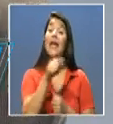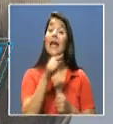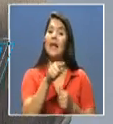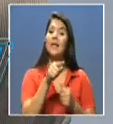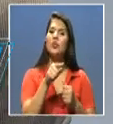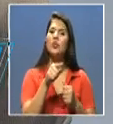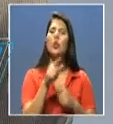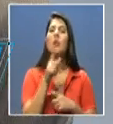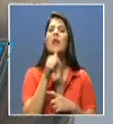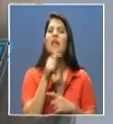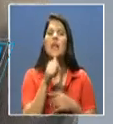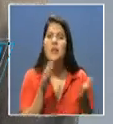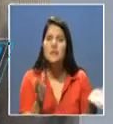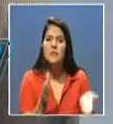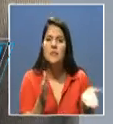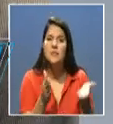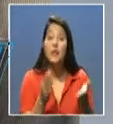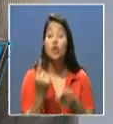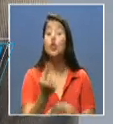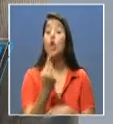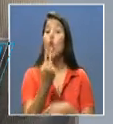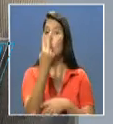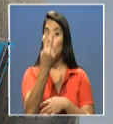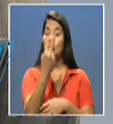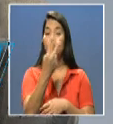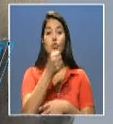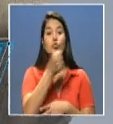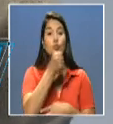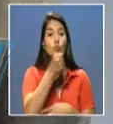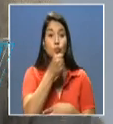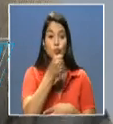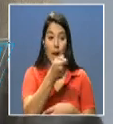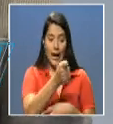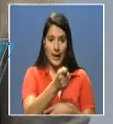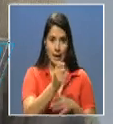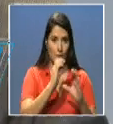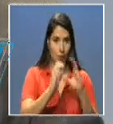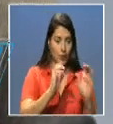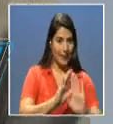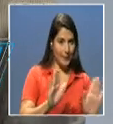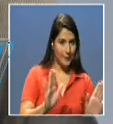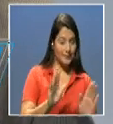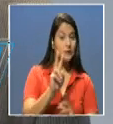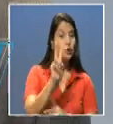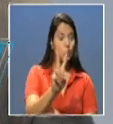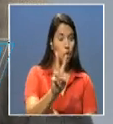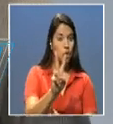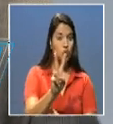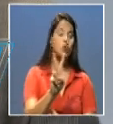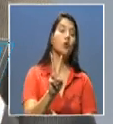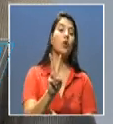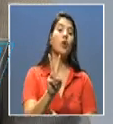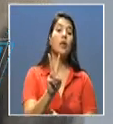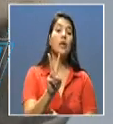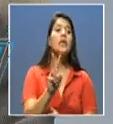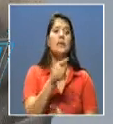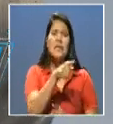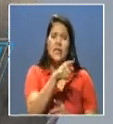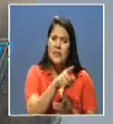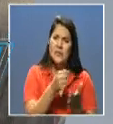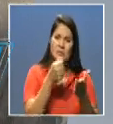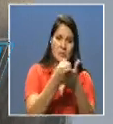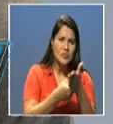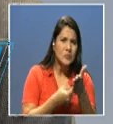fue impulsado solo por 2 medios de comunicación. Y a pesar de que esos 2 medios de comunicación dieron